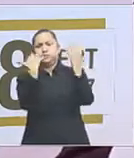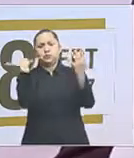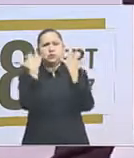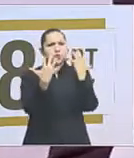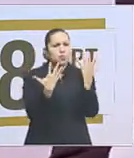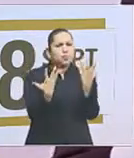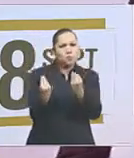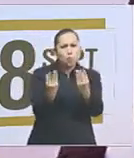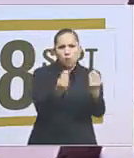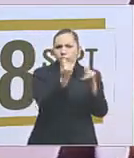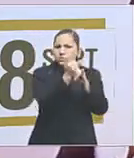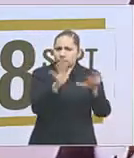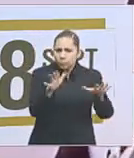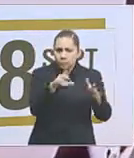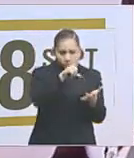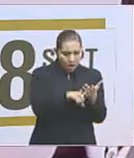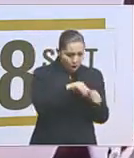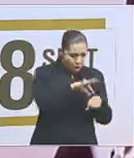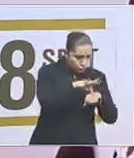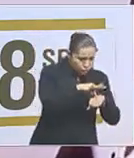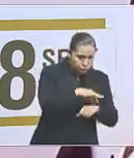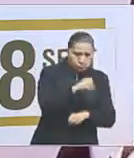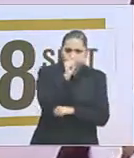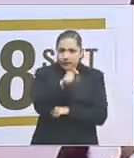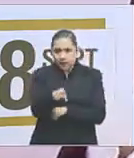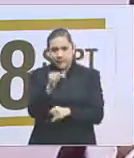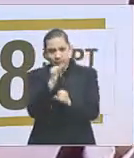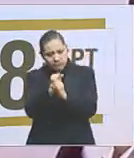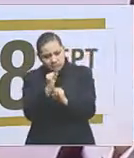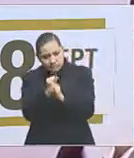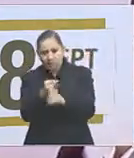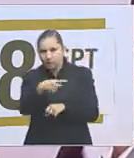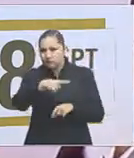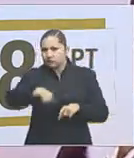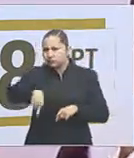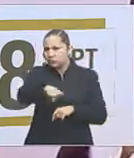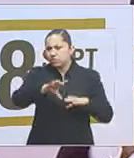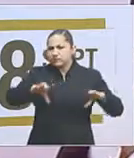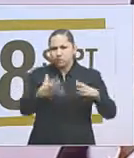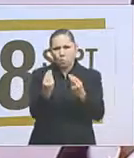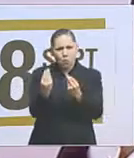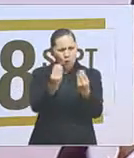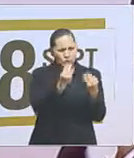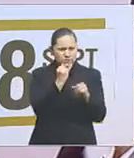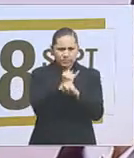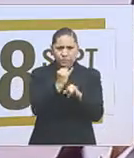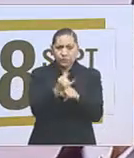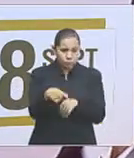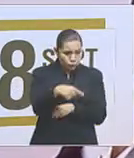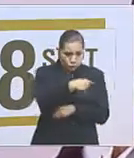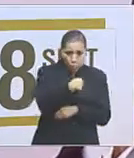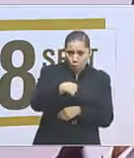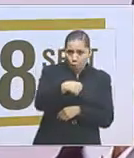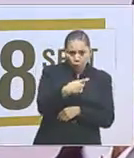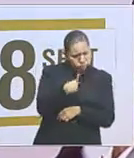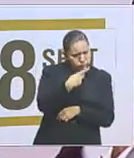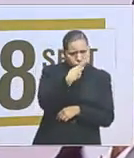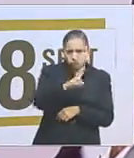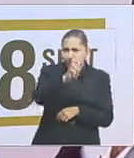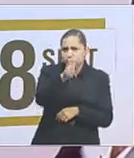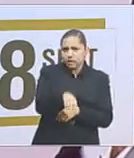nuestras democracias en la región operan y de la que todavía lo confieso nos hace falta mucho por